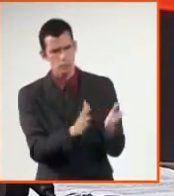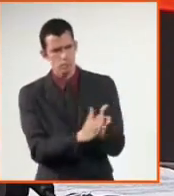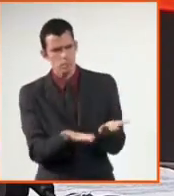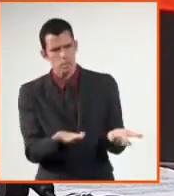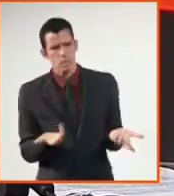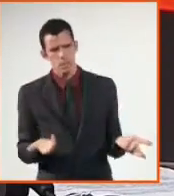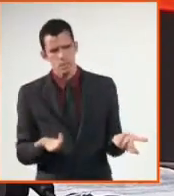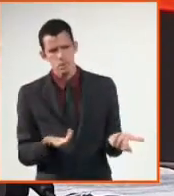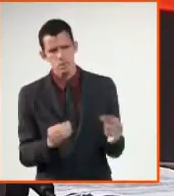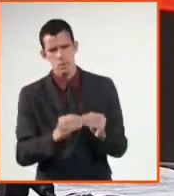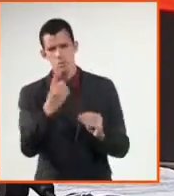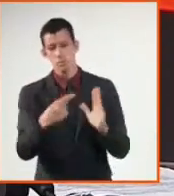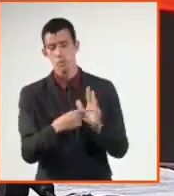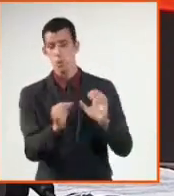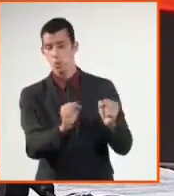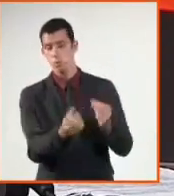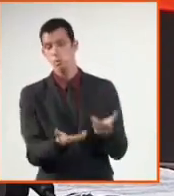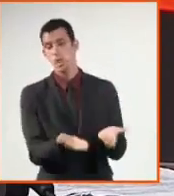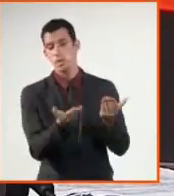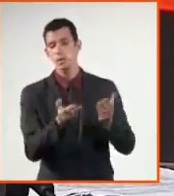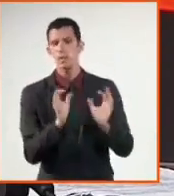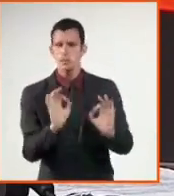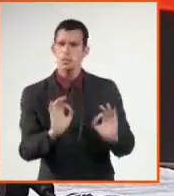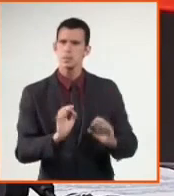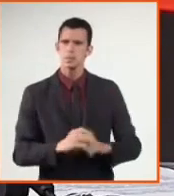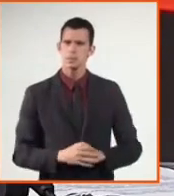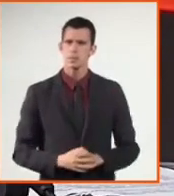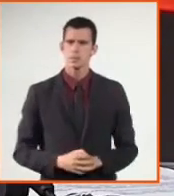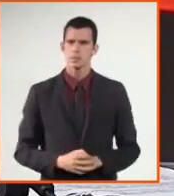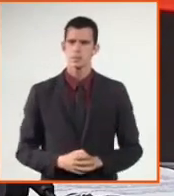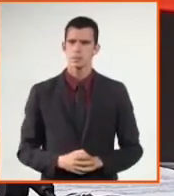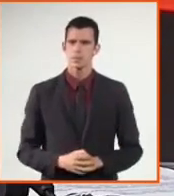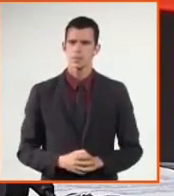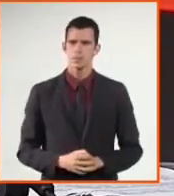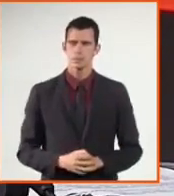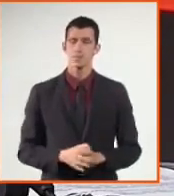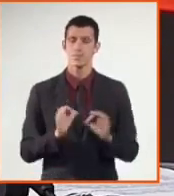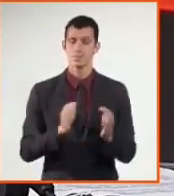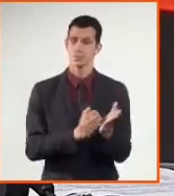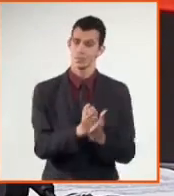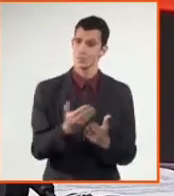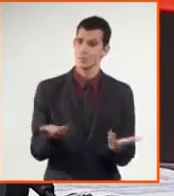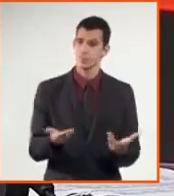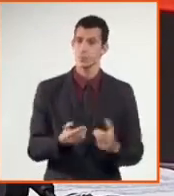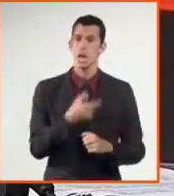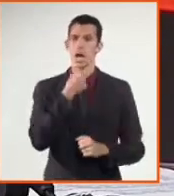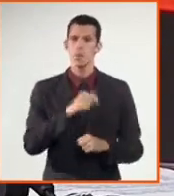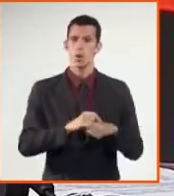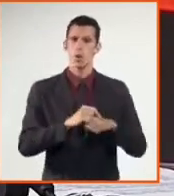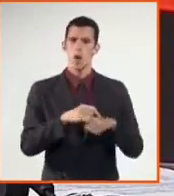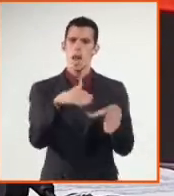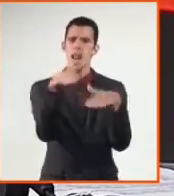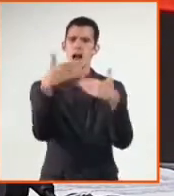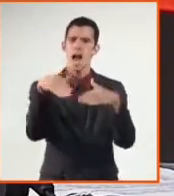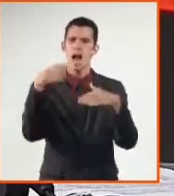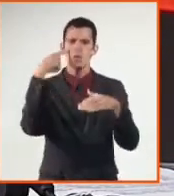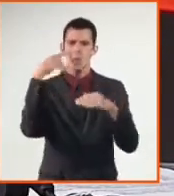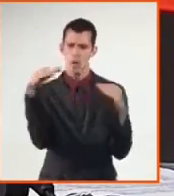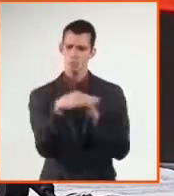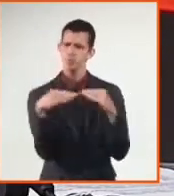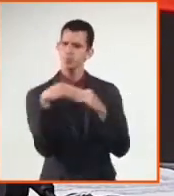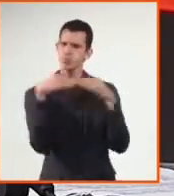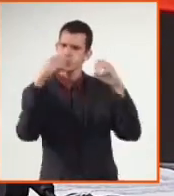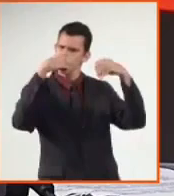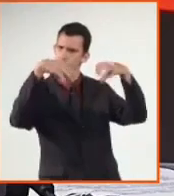pues entonces decía garantizar el pago del alumbrado público en horario de un yo la reducción siempre que sea posible de la iluminación de exteriores de